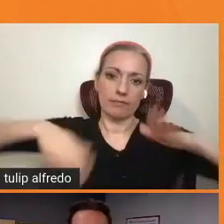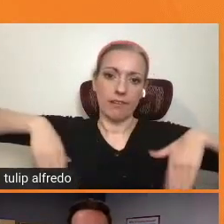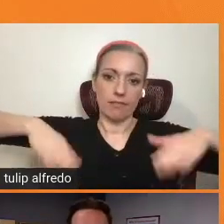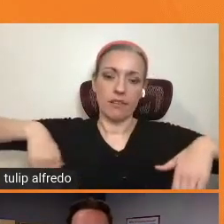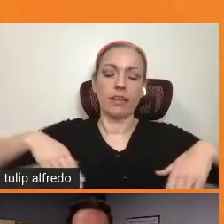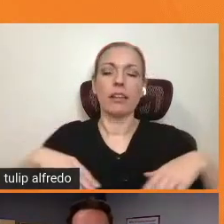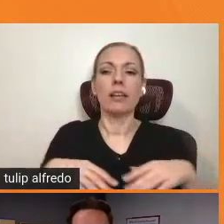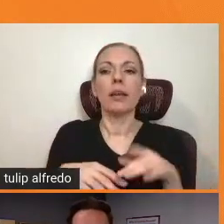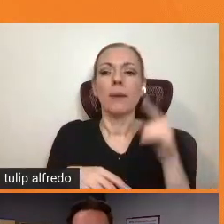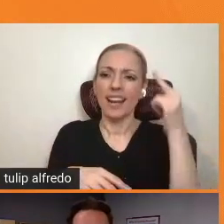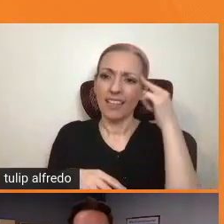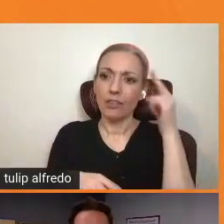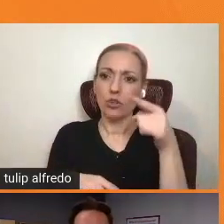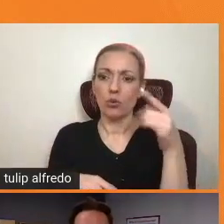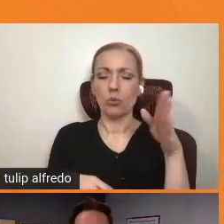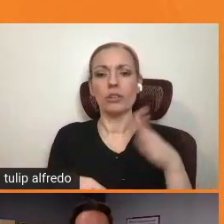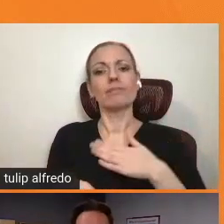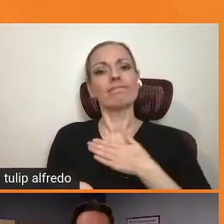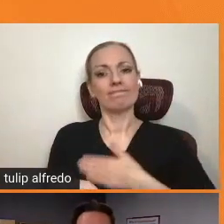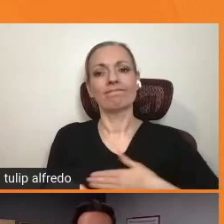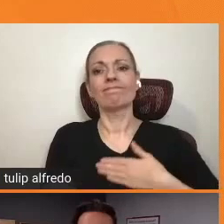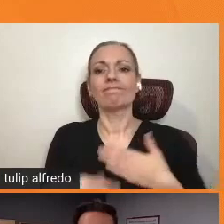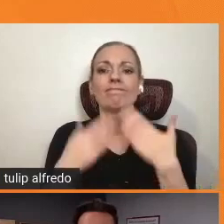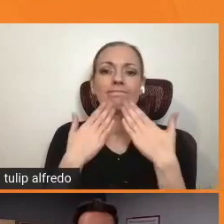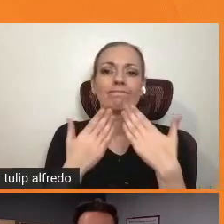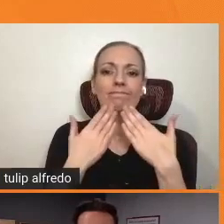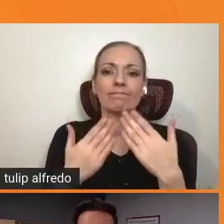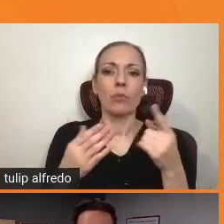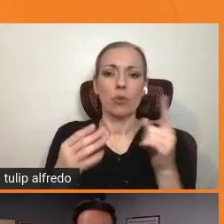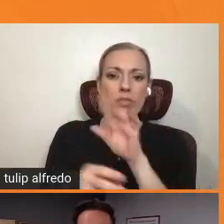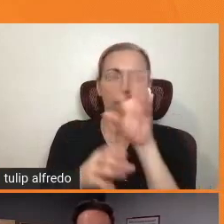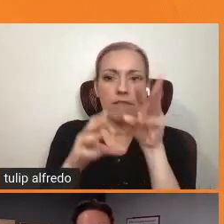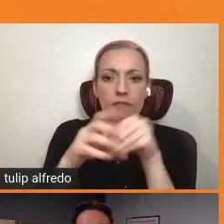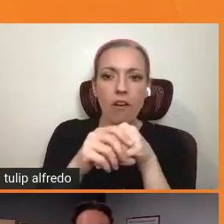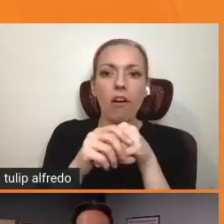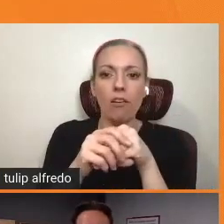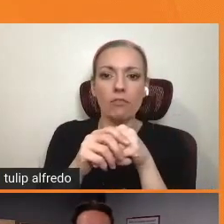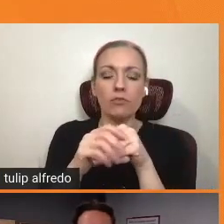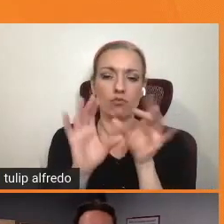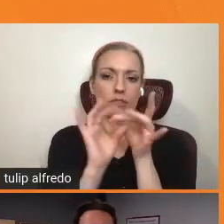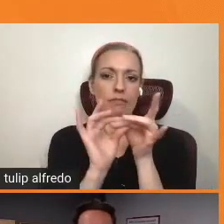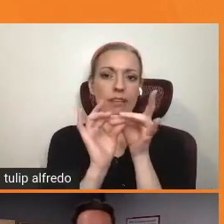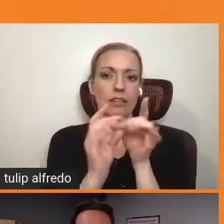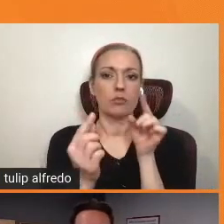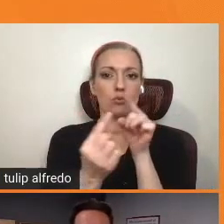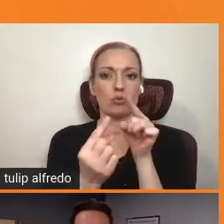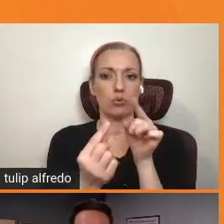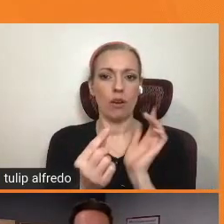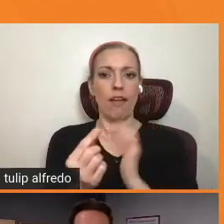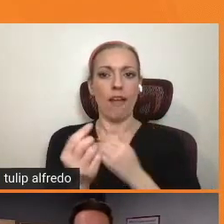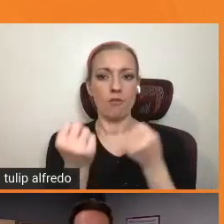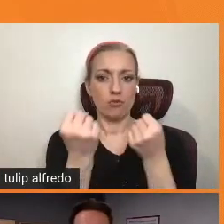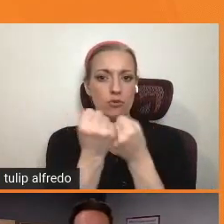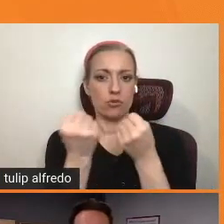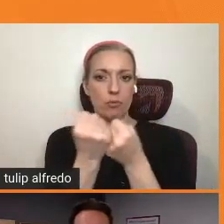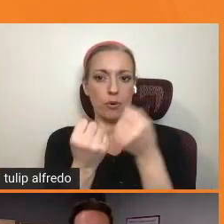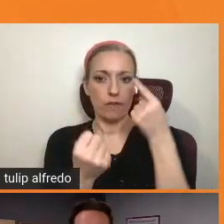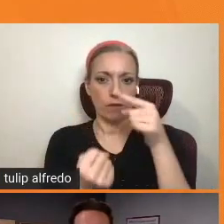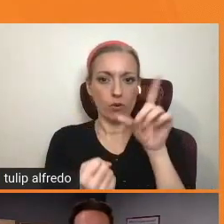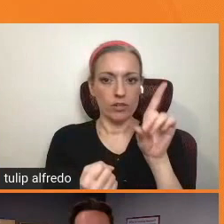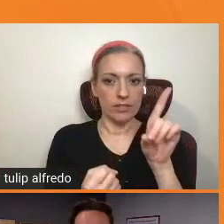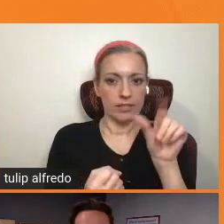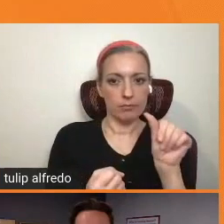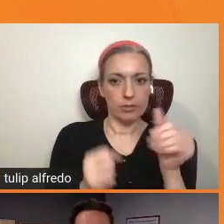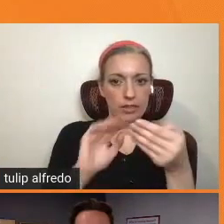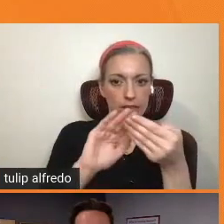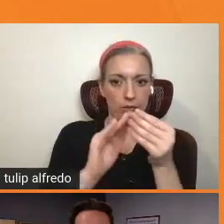abogacía tan fuertes en California que me ayudan a mí a hacer lo correcto. Y de nuevo, muchísimas gracias por este honor. Gracias, senadora Skinner.